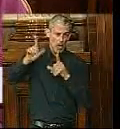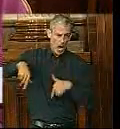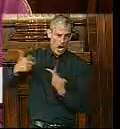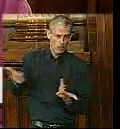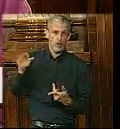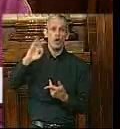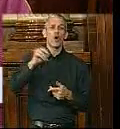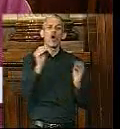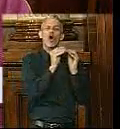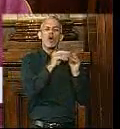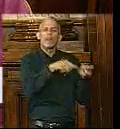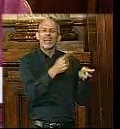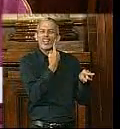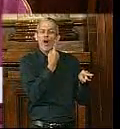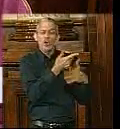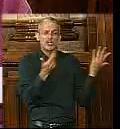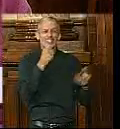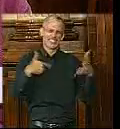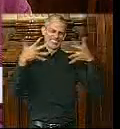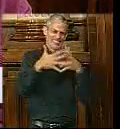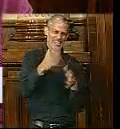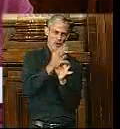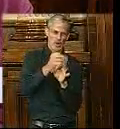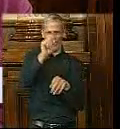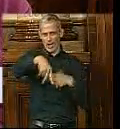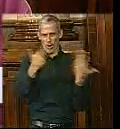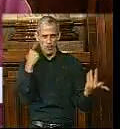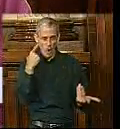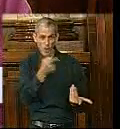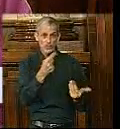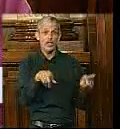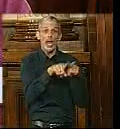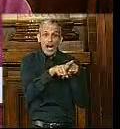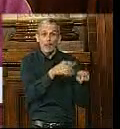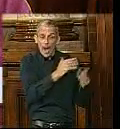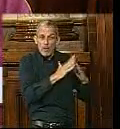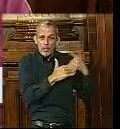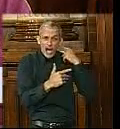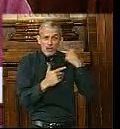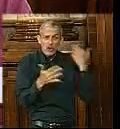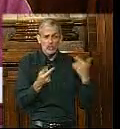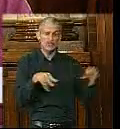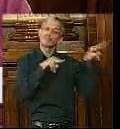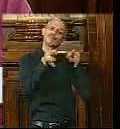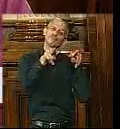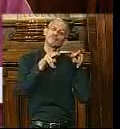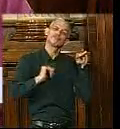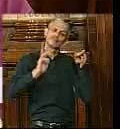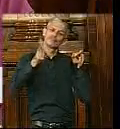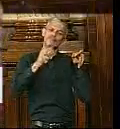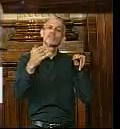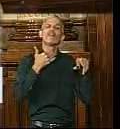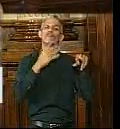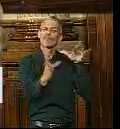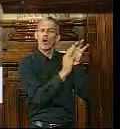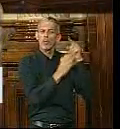señas, junto con sus compañeros y están integrados en escuelas comunes, junto con sus hermanos, puedan leer el mismo libro al mismo tiempo. Hay que decir que